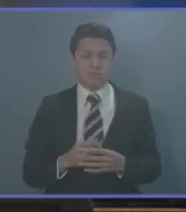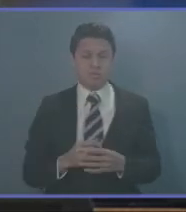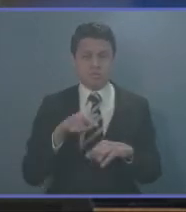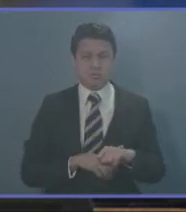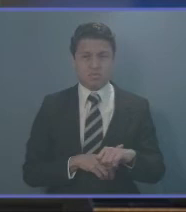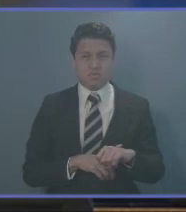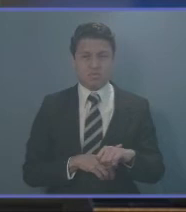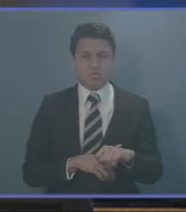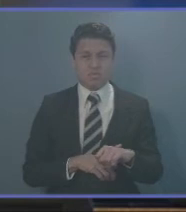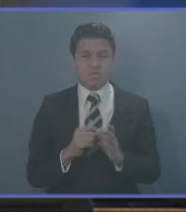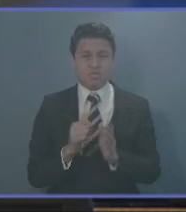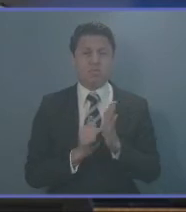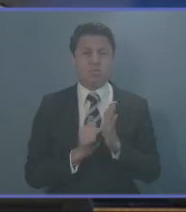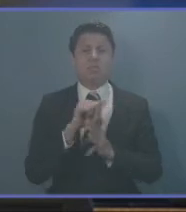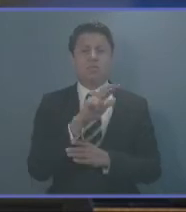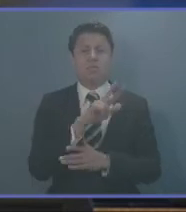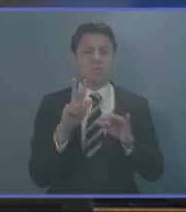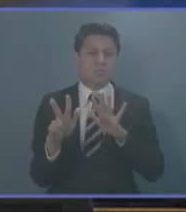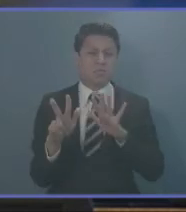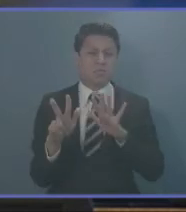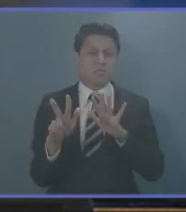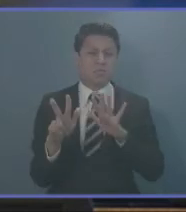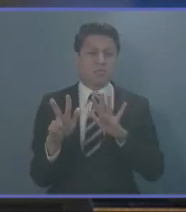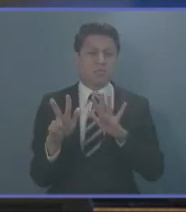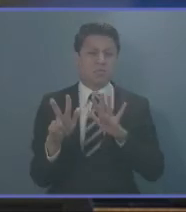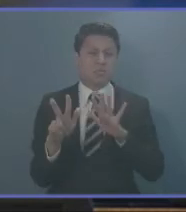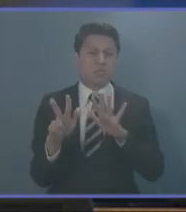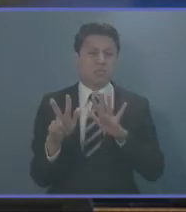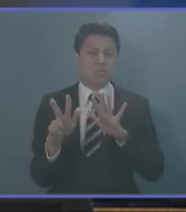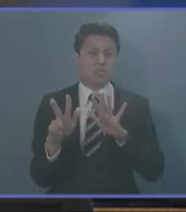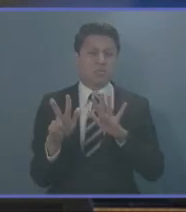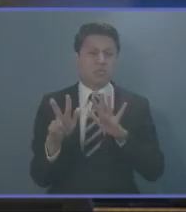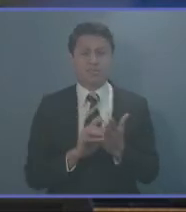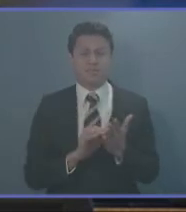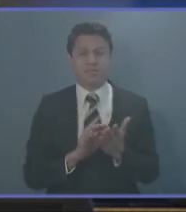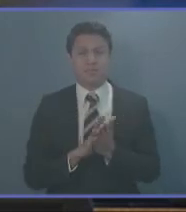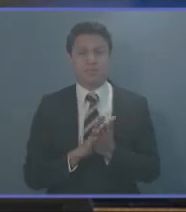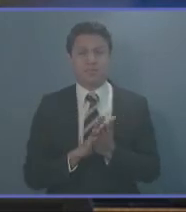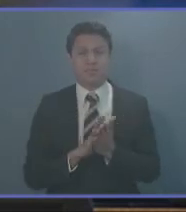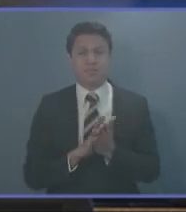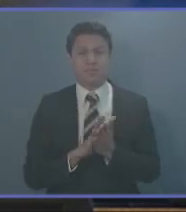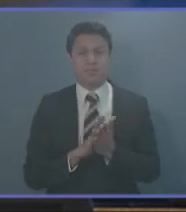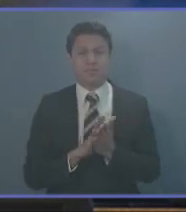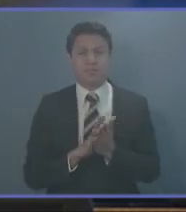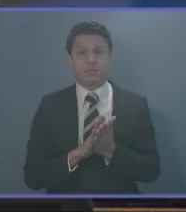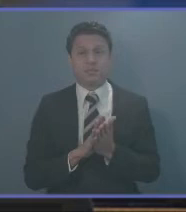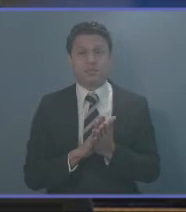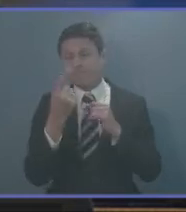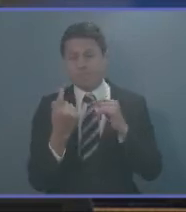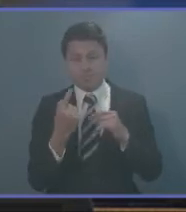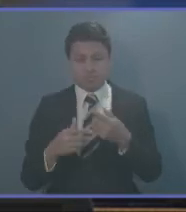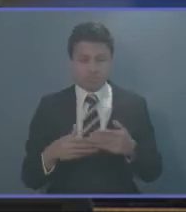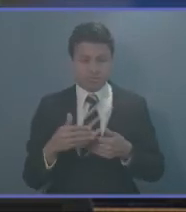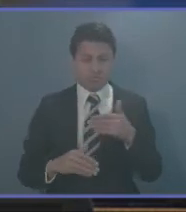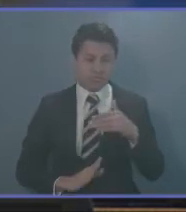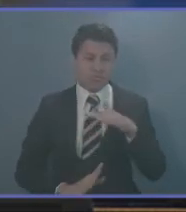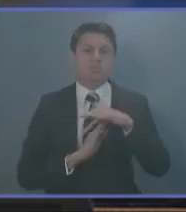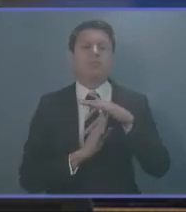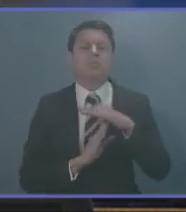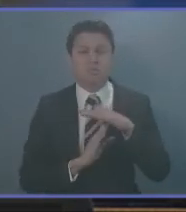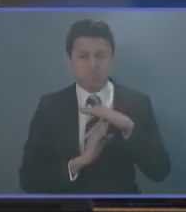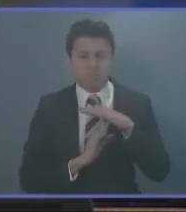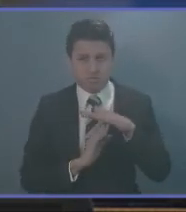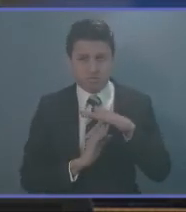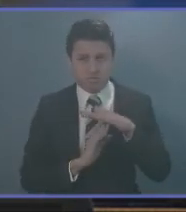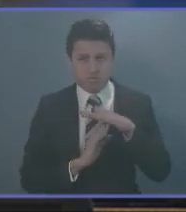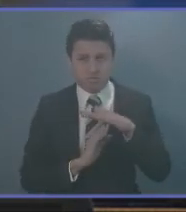sus efectos. Artículo 38. Con respecto al cómputo del plazo, la interrupción de la prescripción